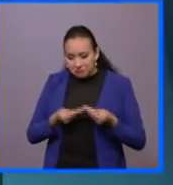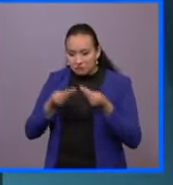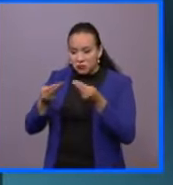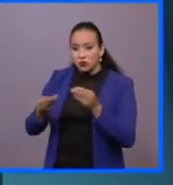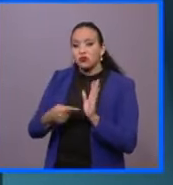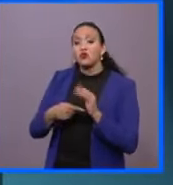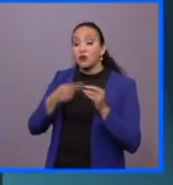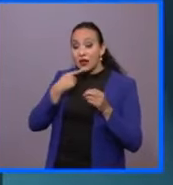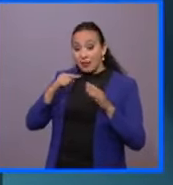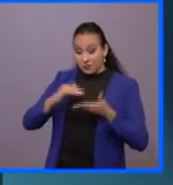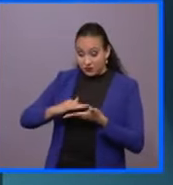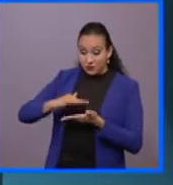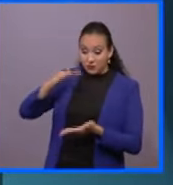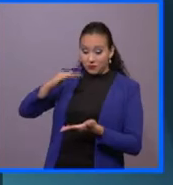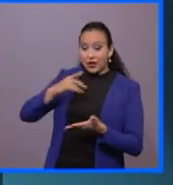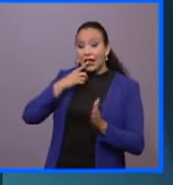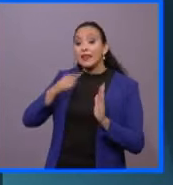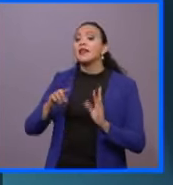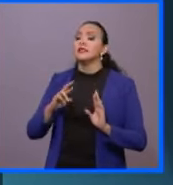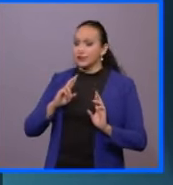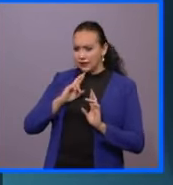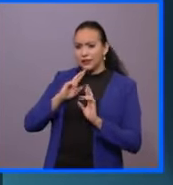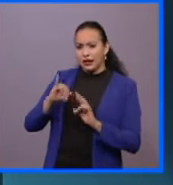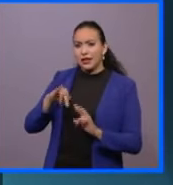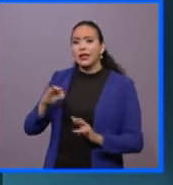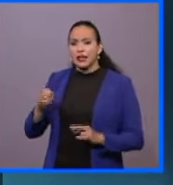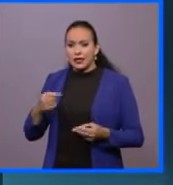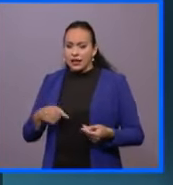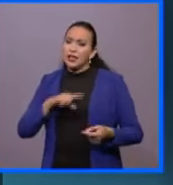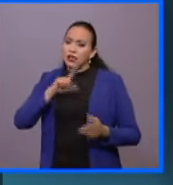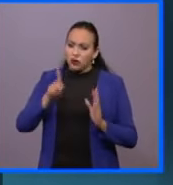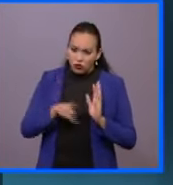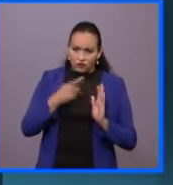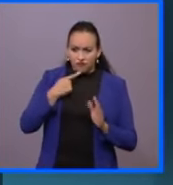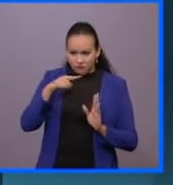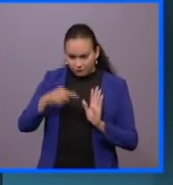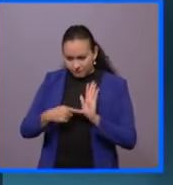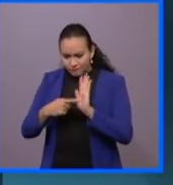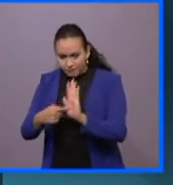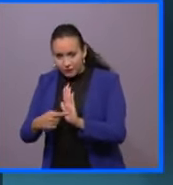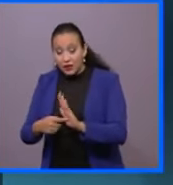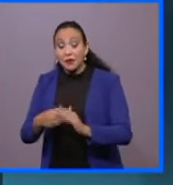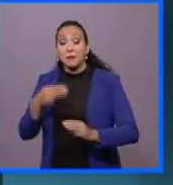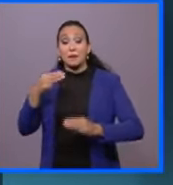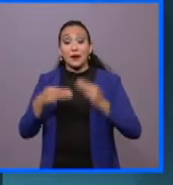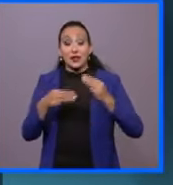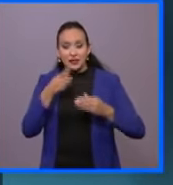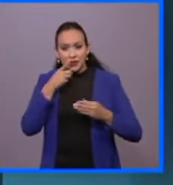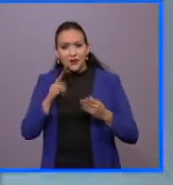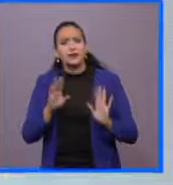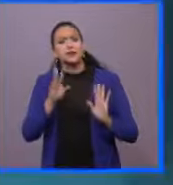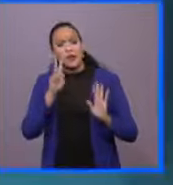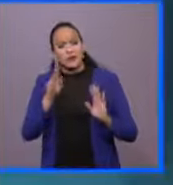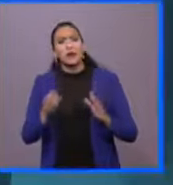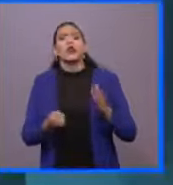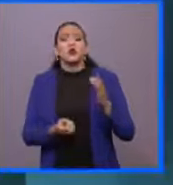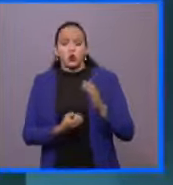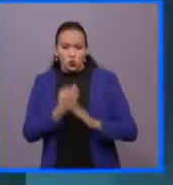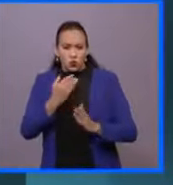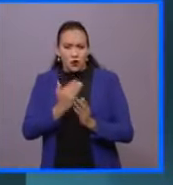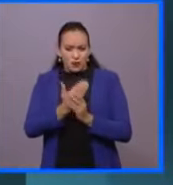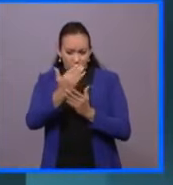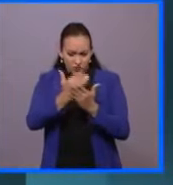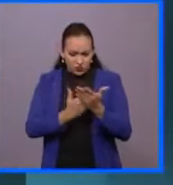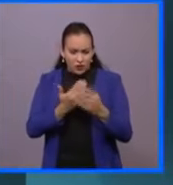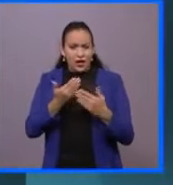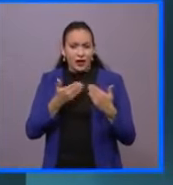de la demanda, en la que cuestiona la respuesta que le dio el INE a su petición original, el magistrado propone abrir un nuevo expediente, pues